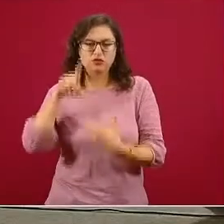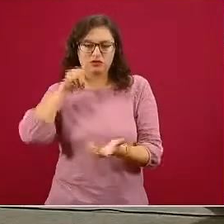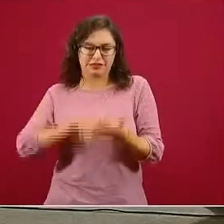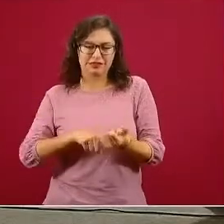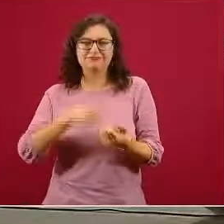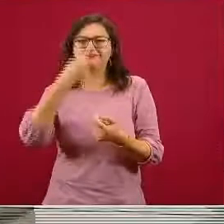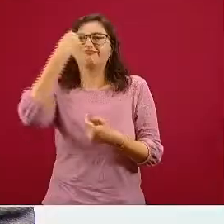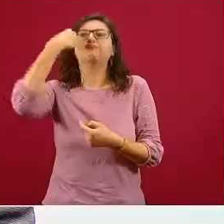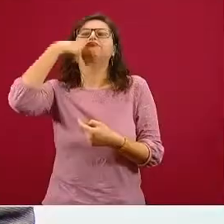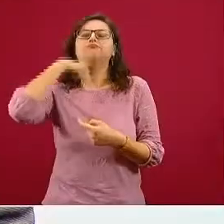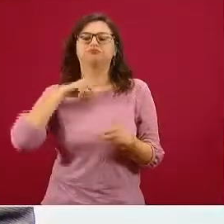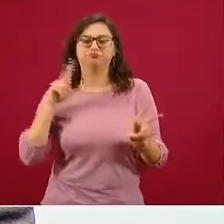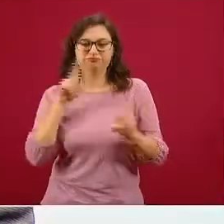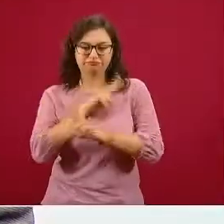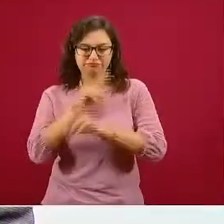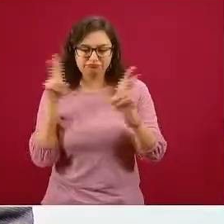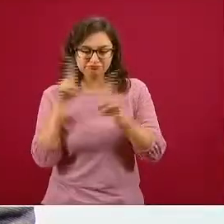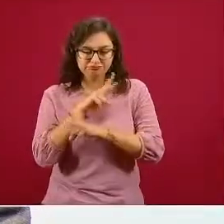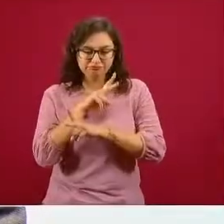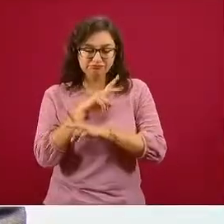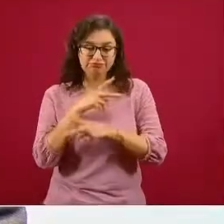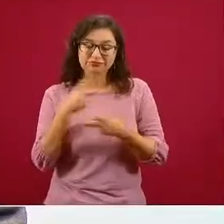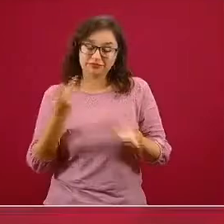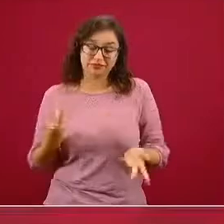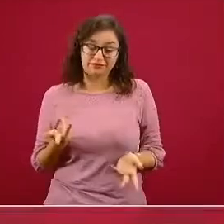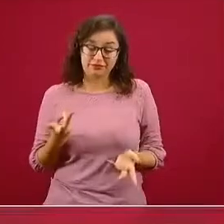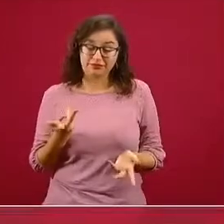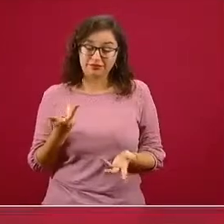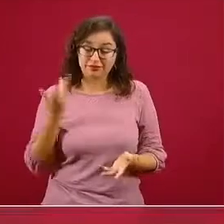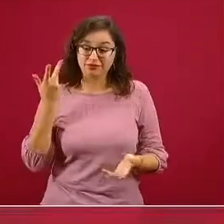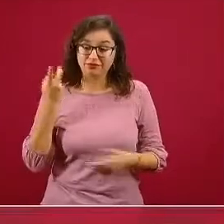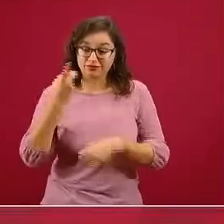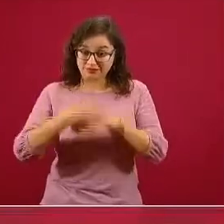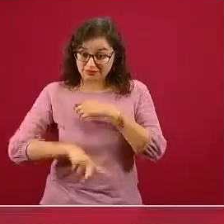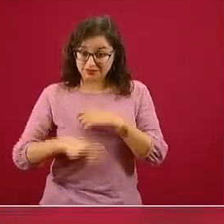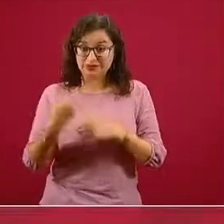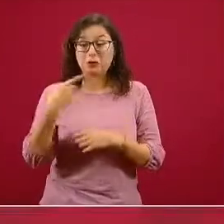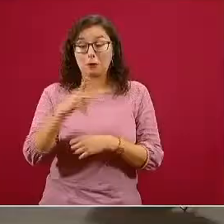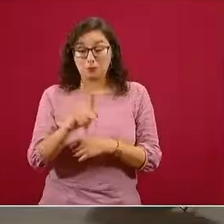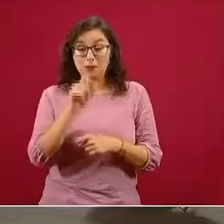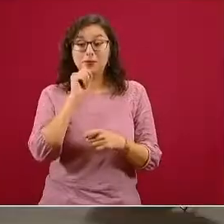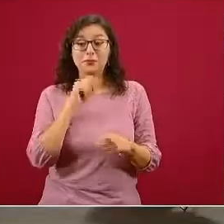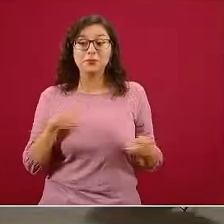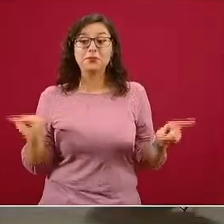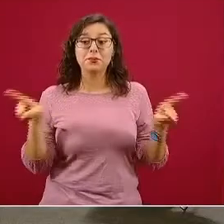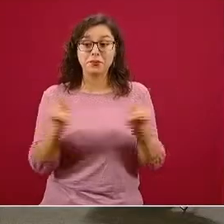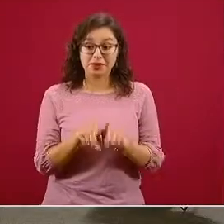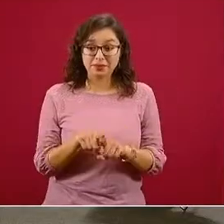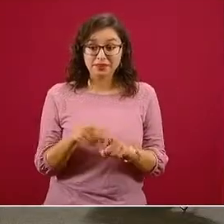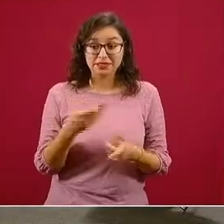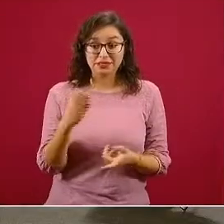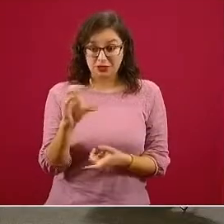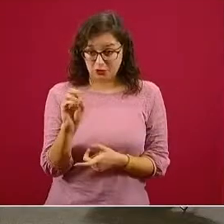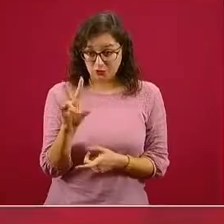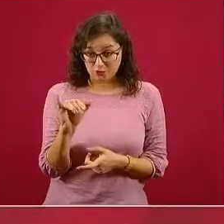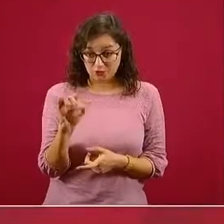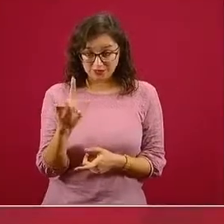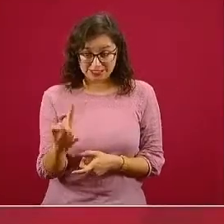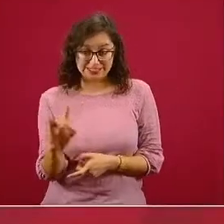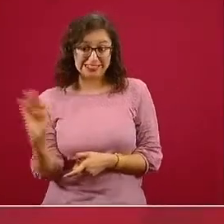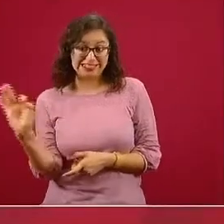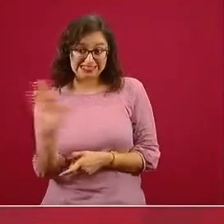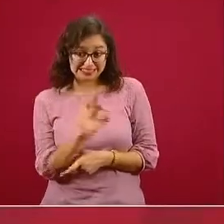interior del aparato respiratorio, y eso es adverso, pero además, en el caso de COVID,